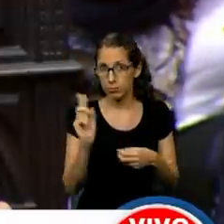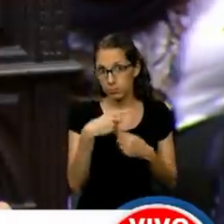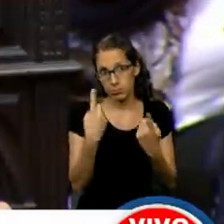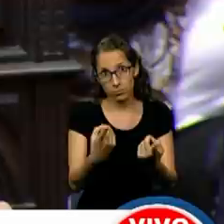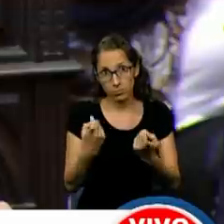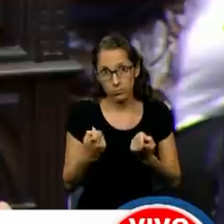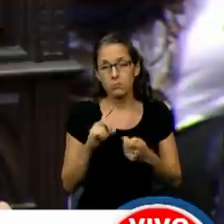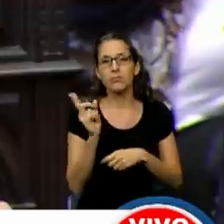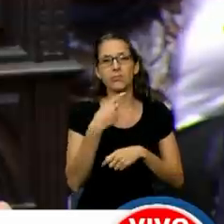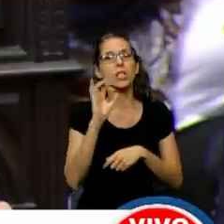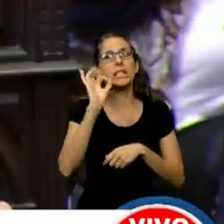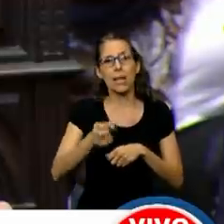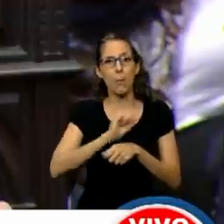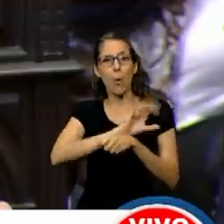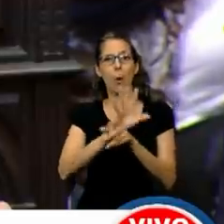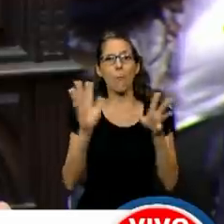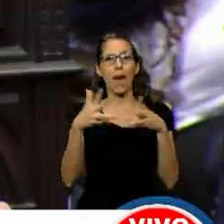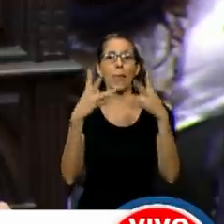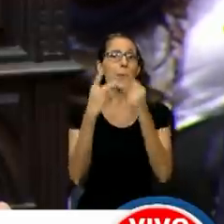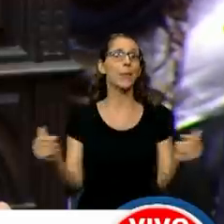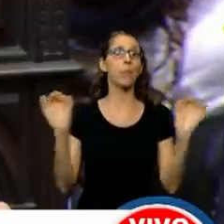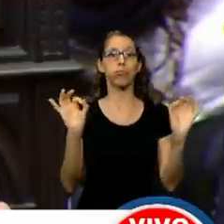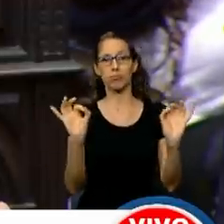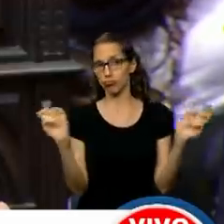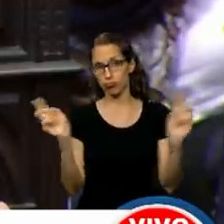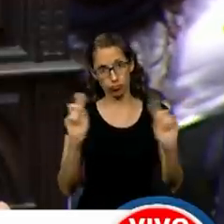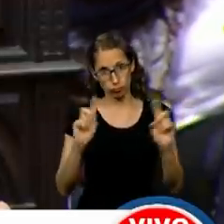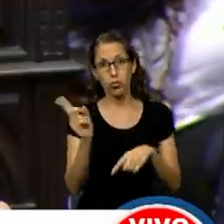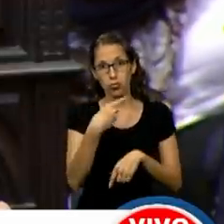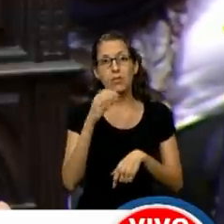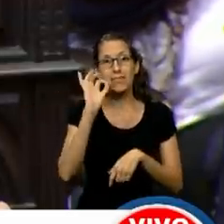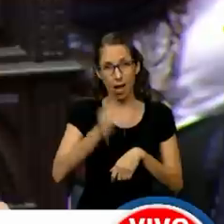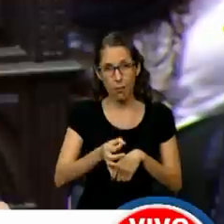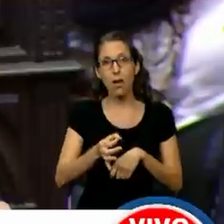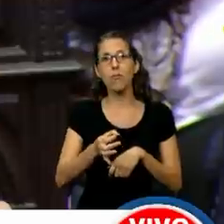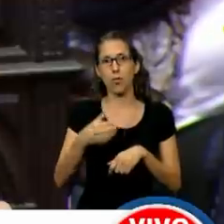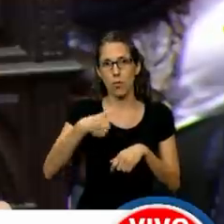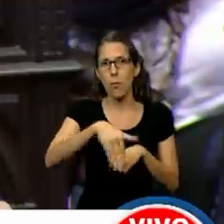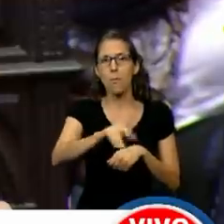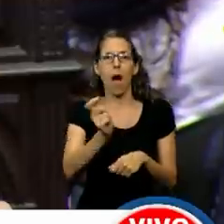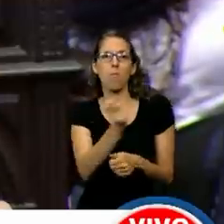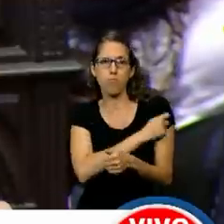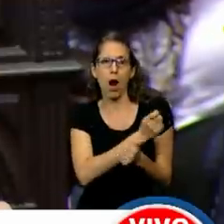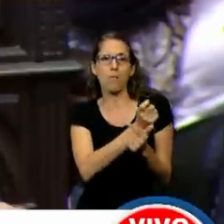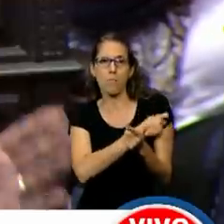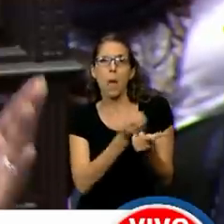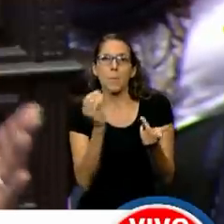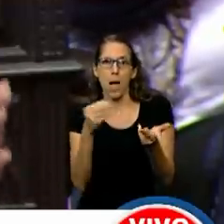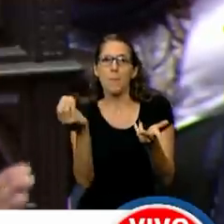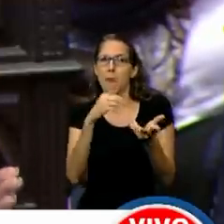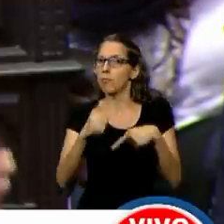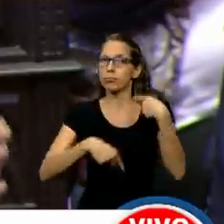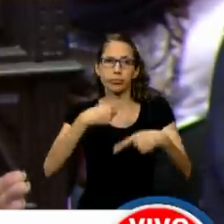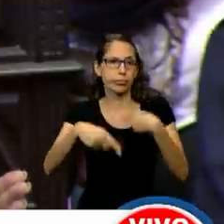porque sabemos que la pandemia no terminó porque sabemos que vamos a necesitar un refuerzo de esta vacuna y